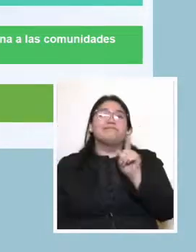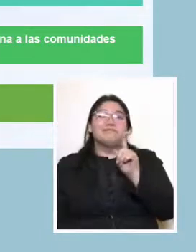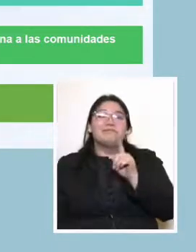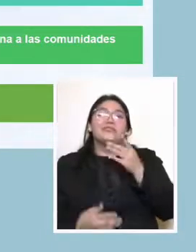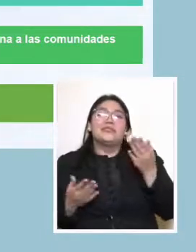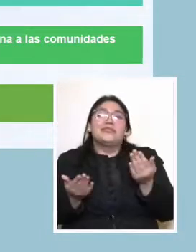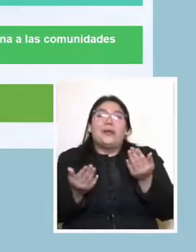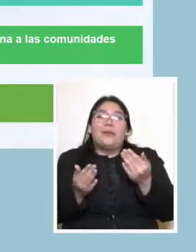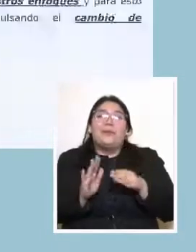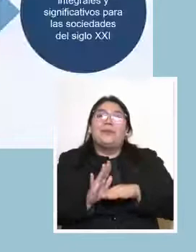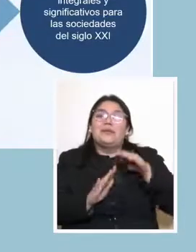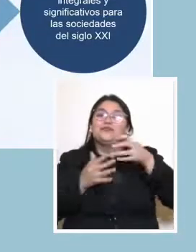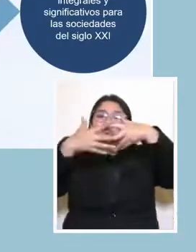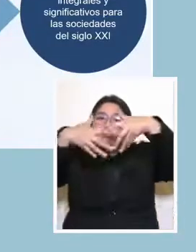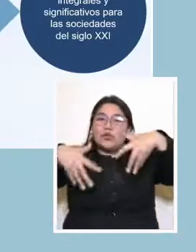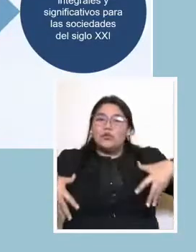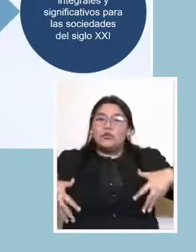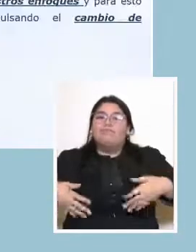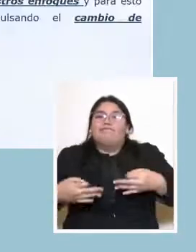nuclear.